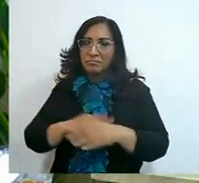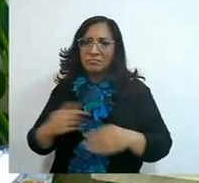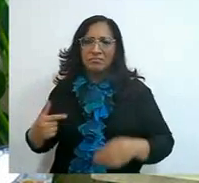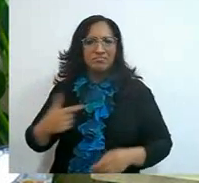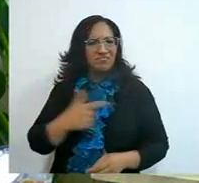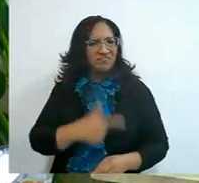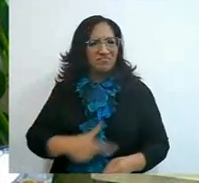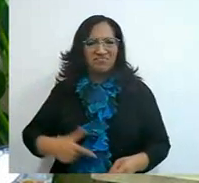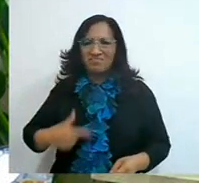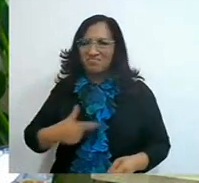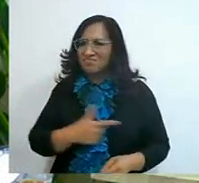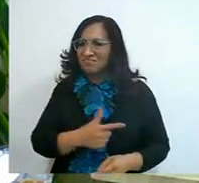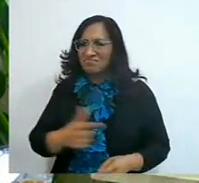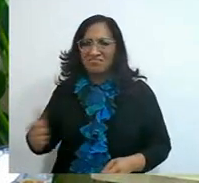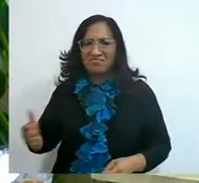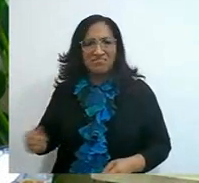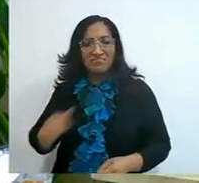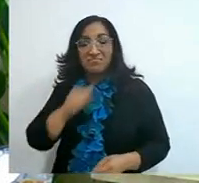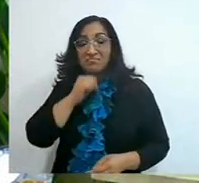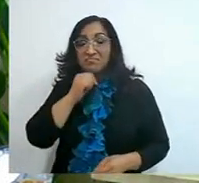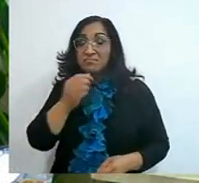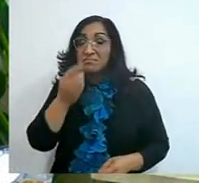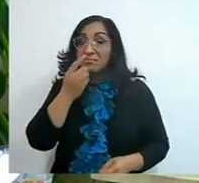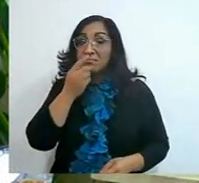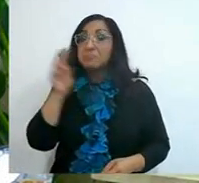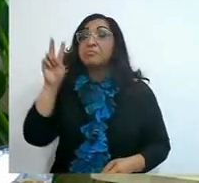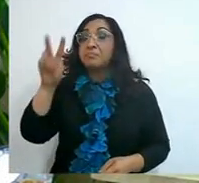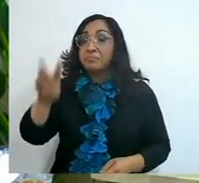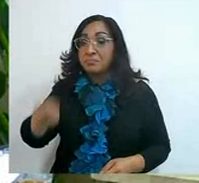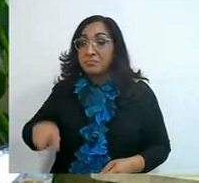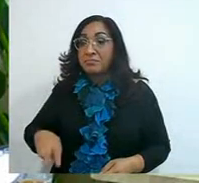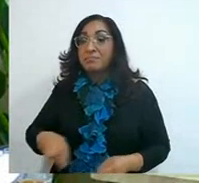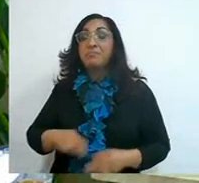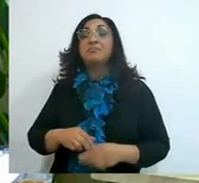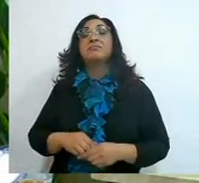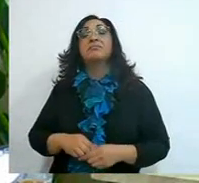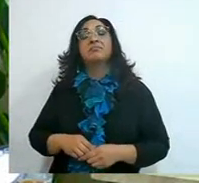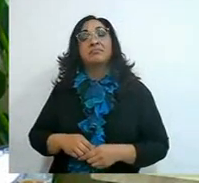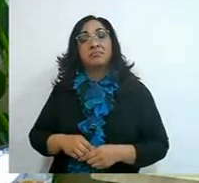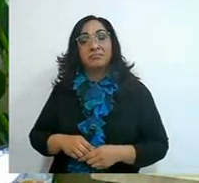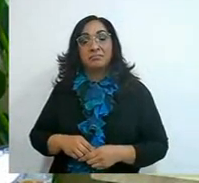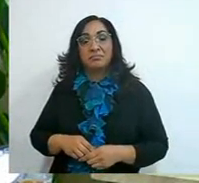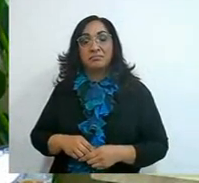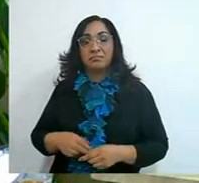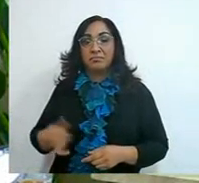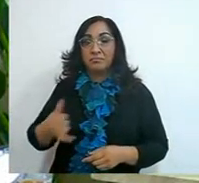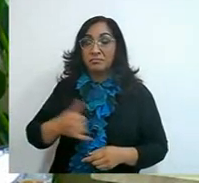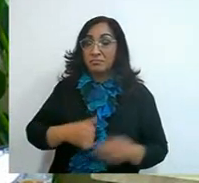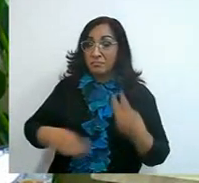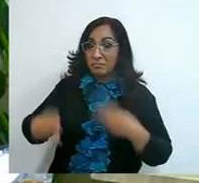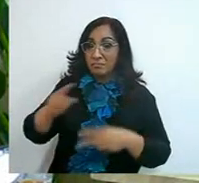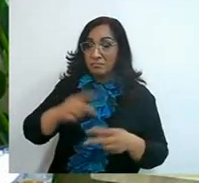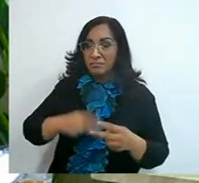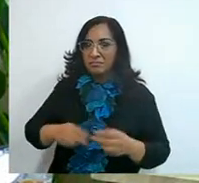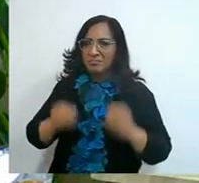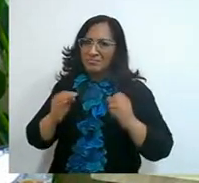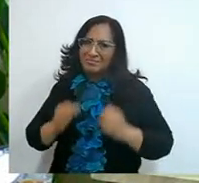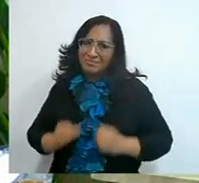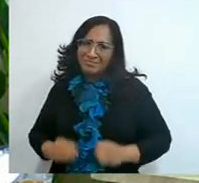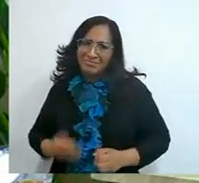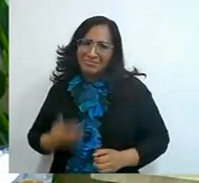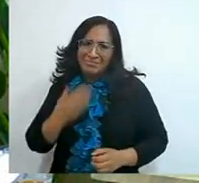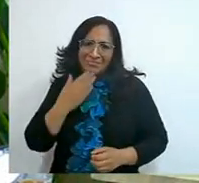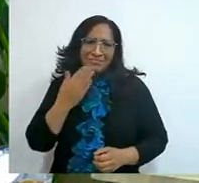gusta a nadie que nos digan las verdades. Yo vengo a pasar un rato cómodo en la